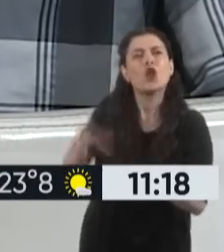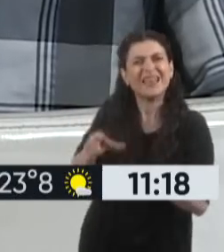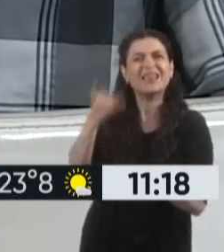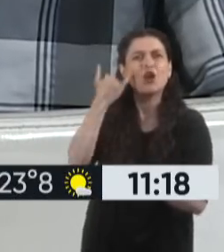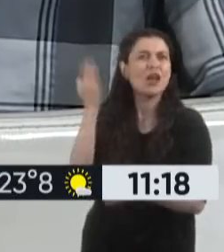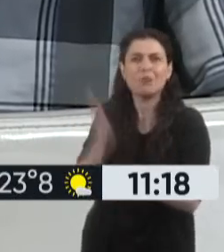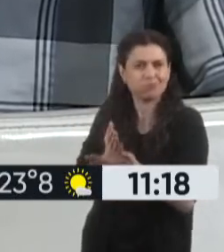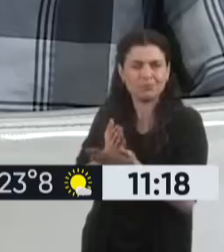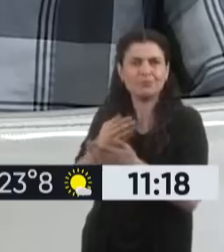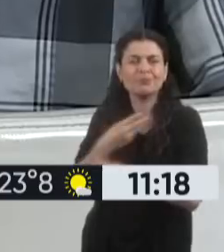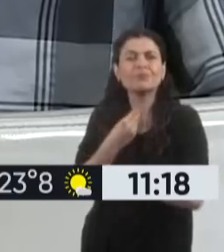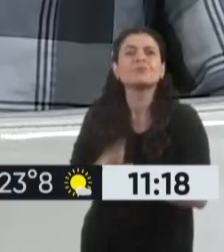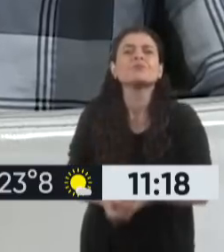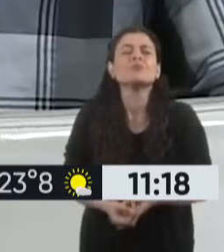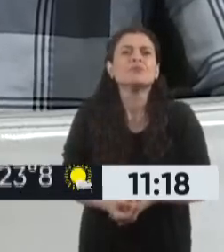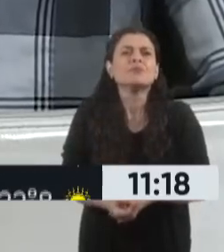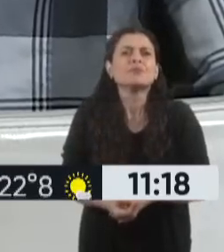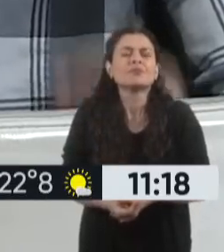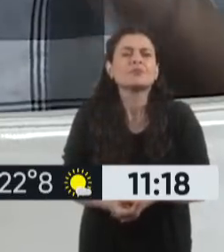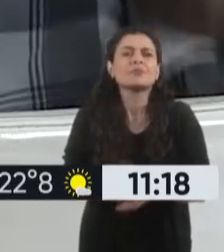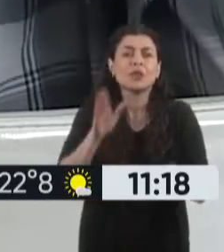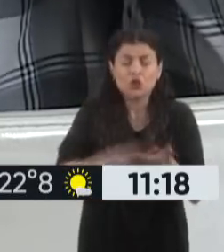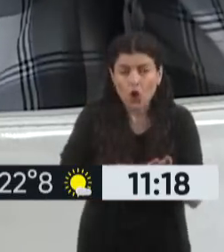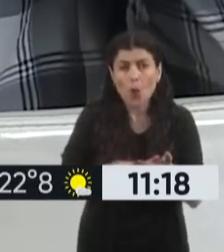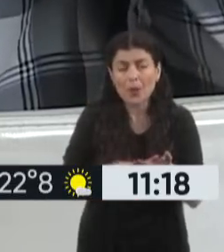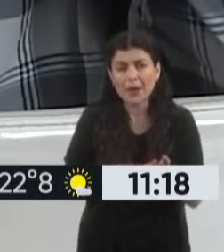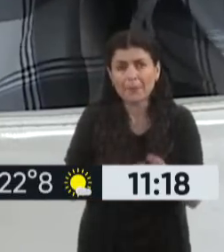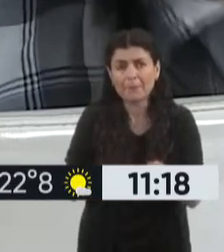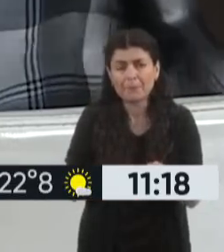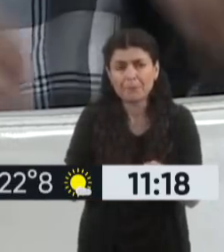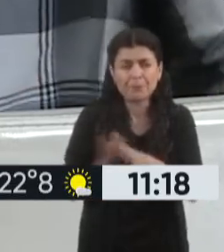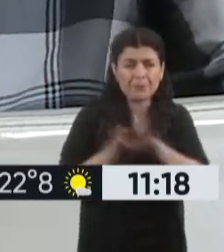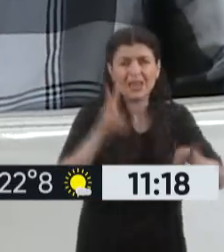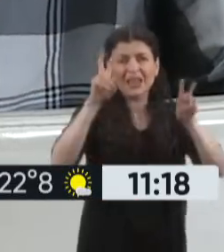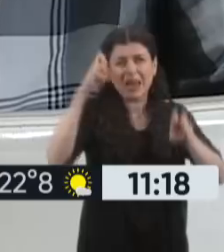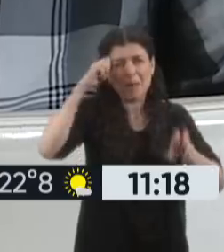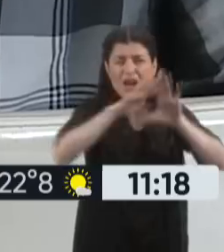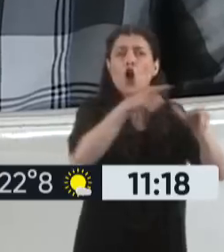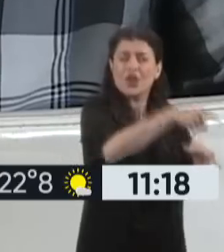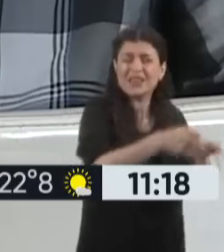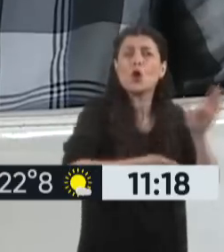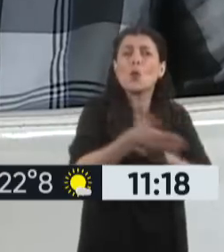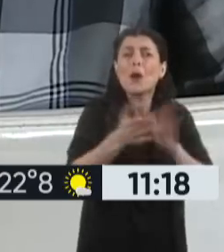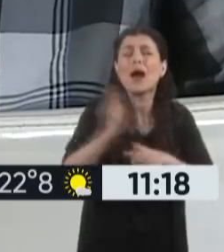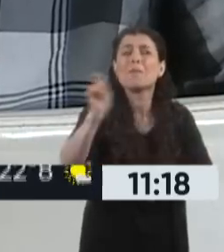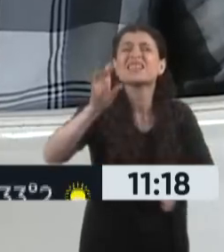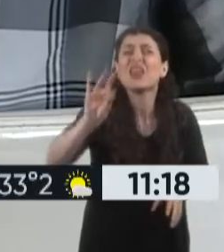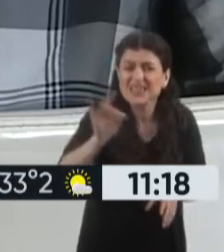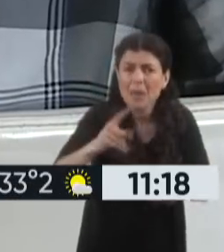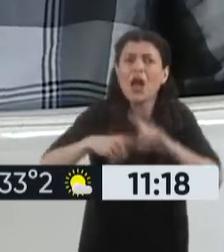Kirchner eventualmente candidata? Y sobre este tema y vinculado al tema del Congreso, si pueden confirmar si en diciembre va a haber